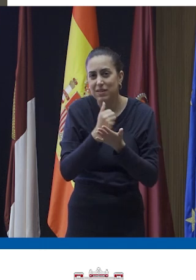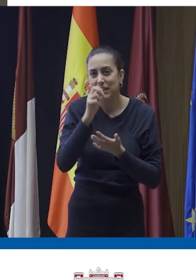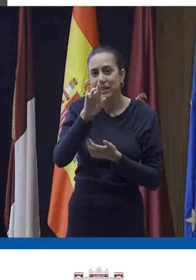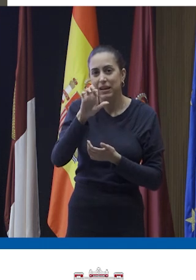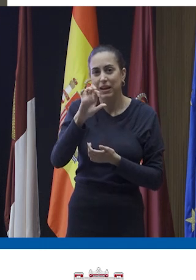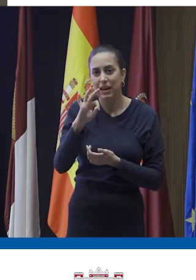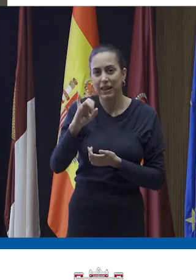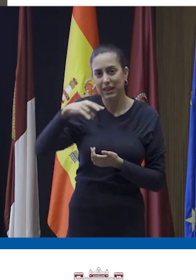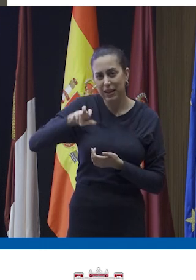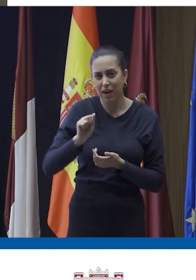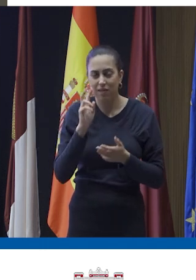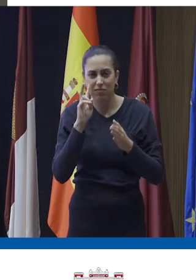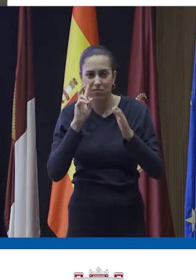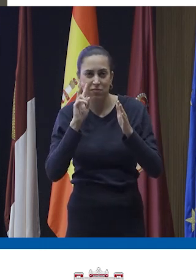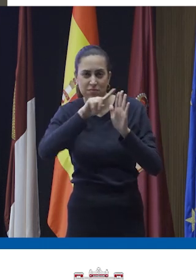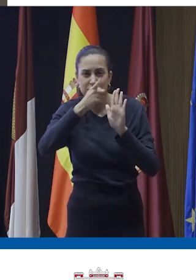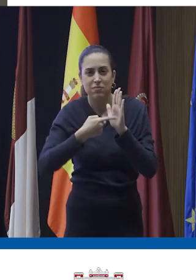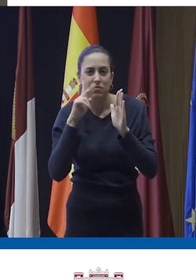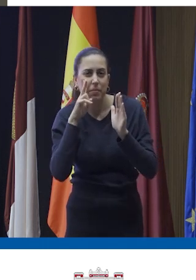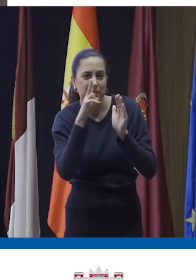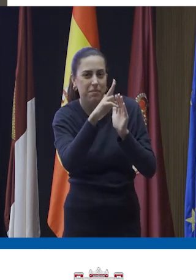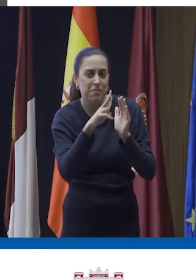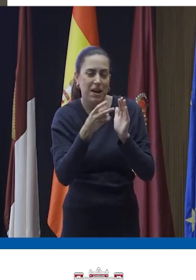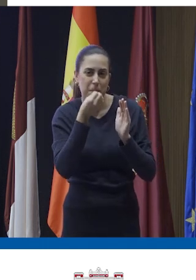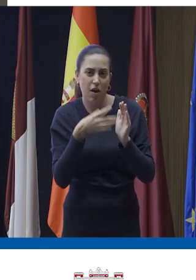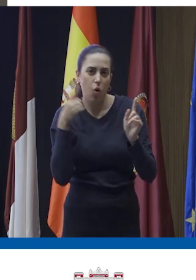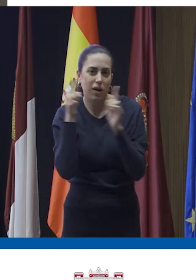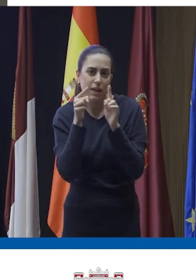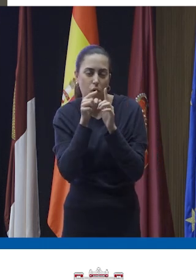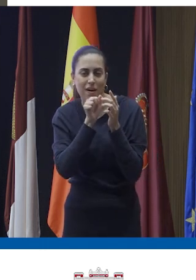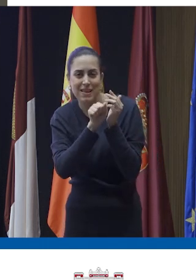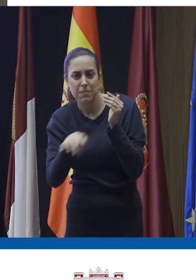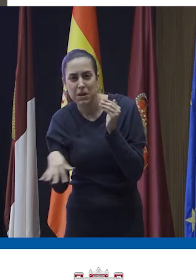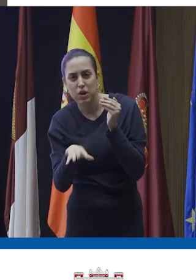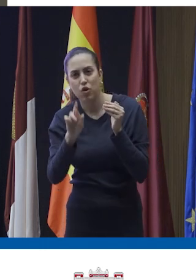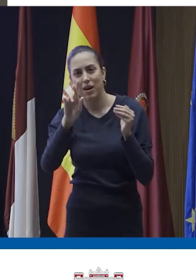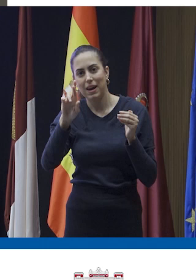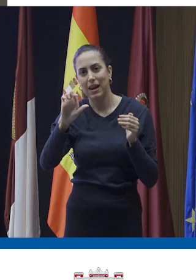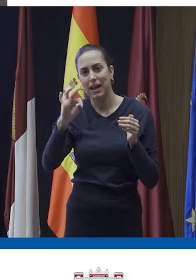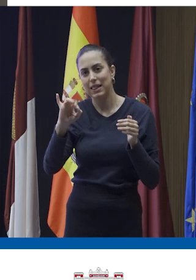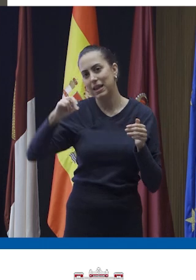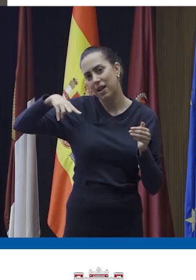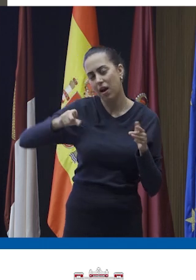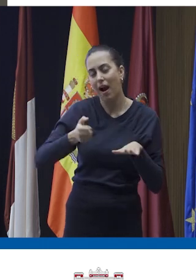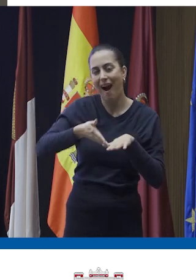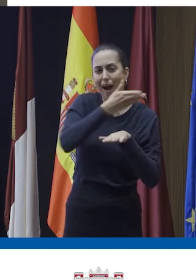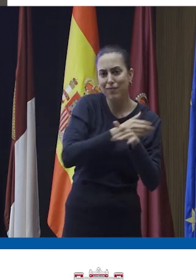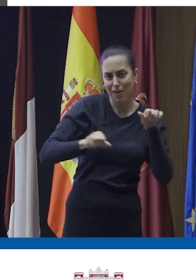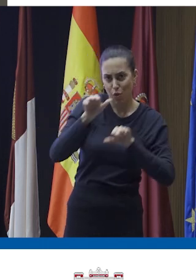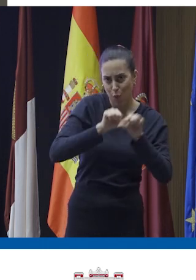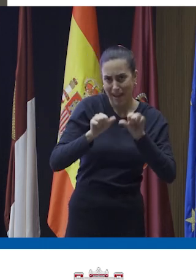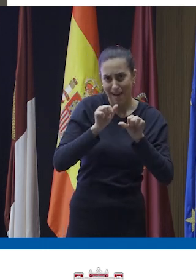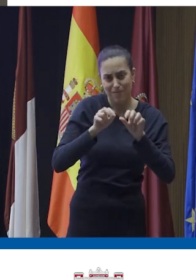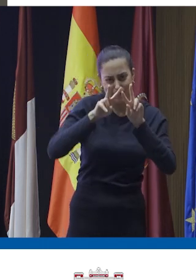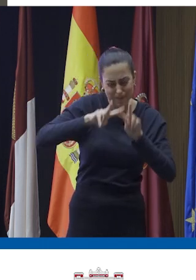tener lesiones que pueden predisponer al desprendimiento de retina. Pues hay que hacer una exploración previa a la cirugía de